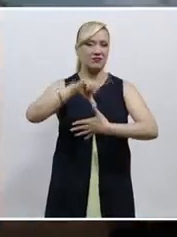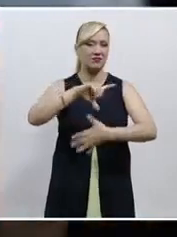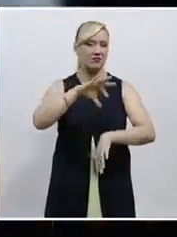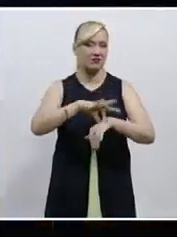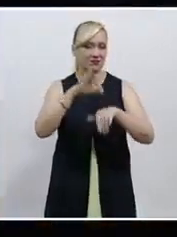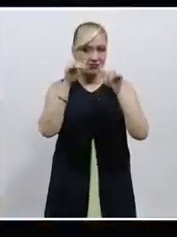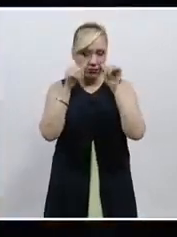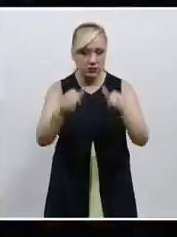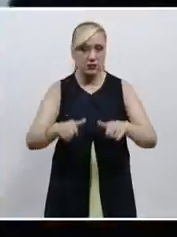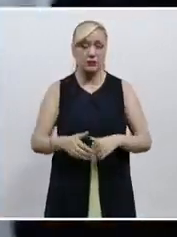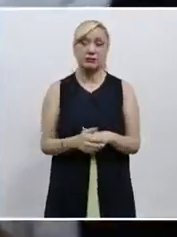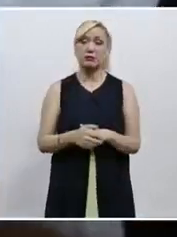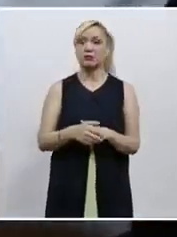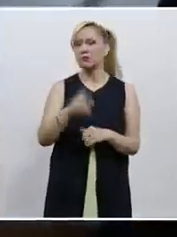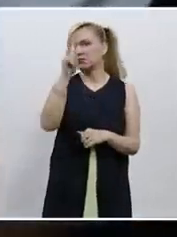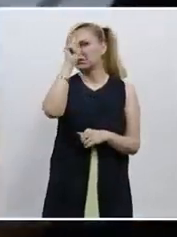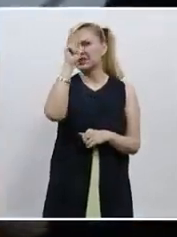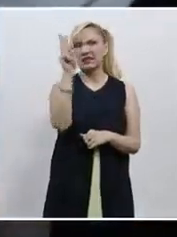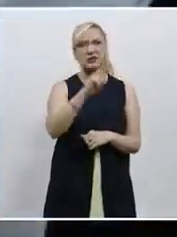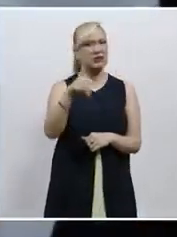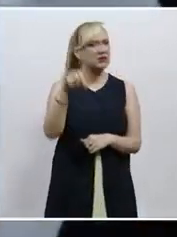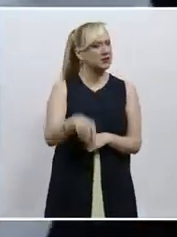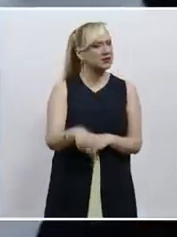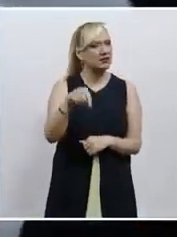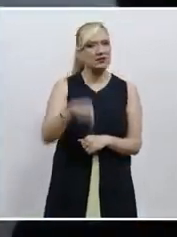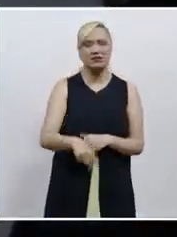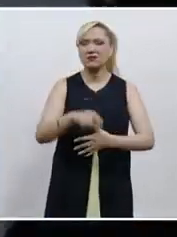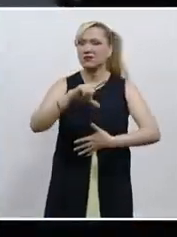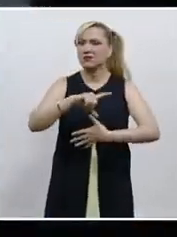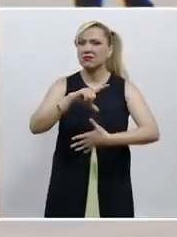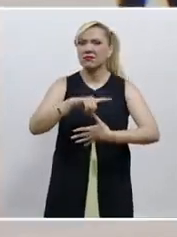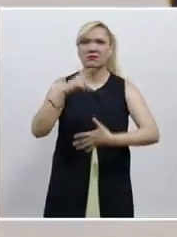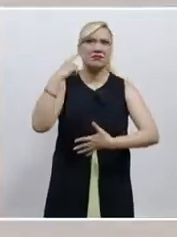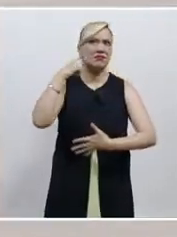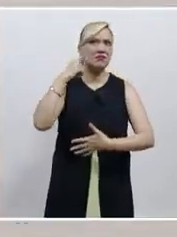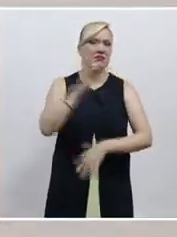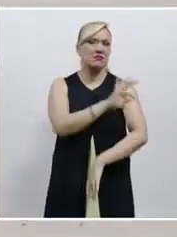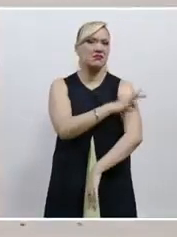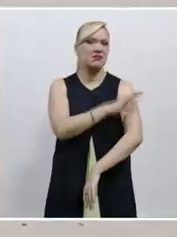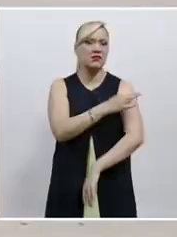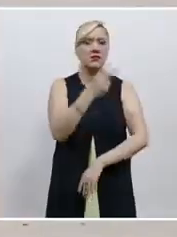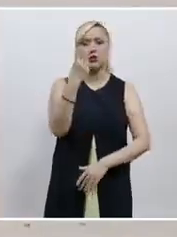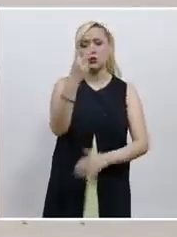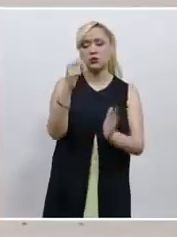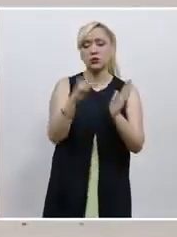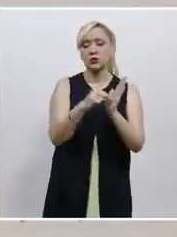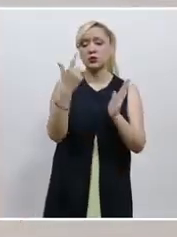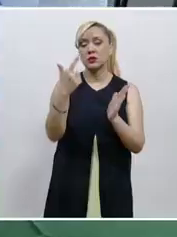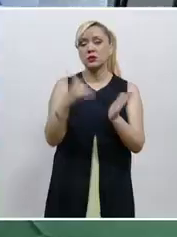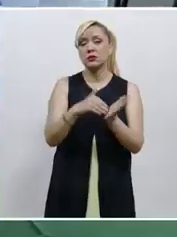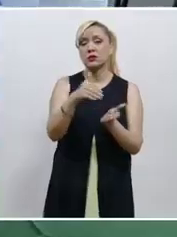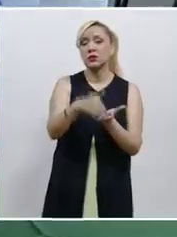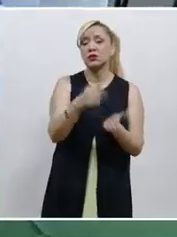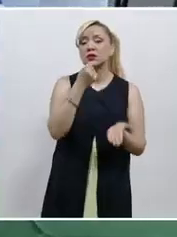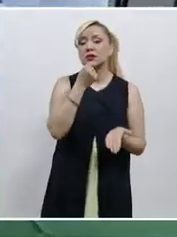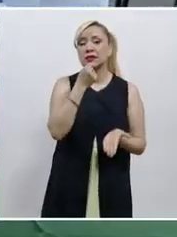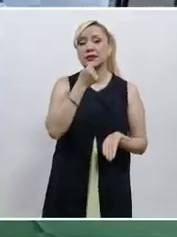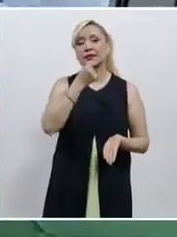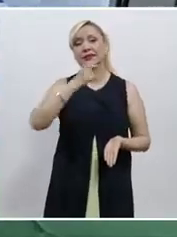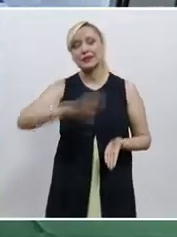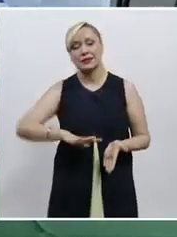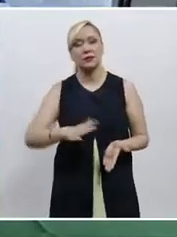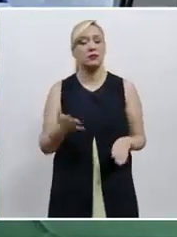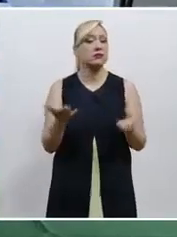del mundo con peor cobertura de vacunación. El año pasado, alrededor de 2.7 millones de niñas y niños quedando